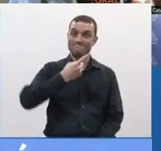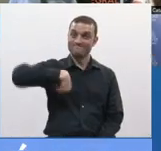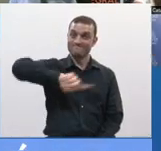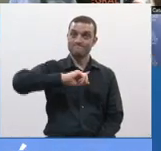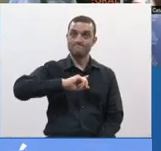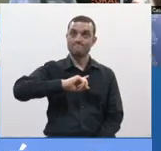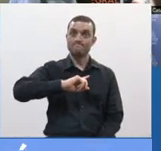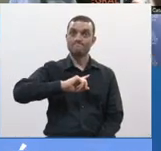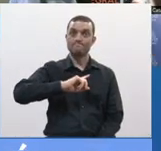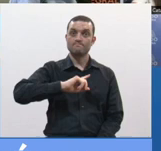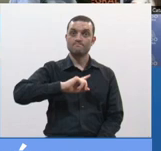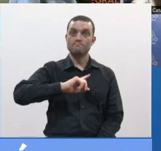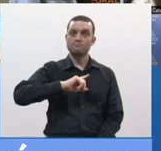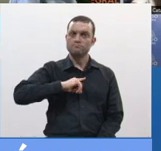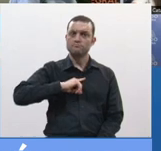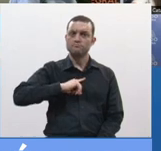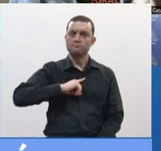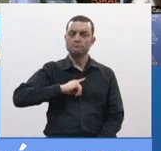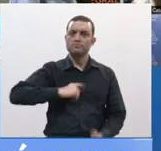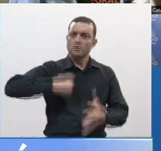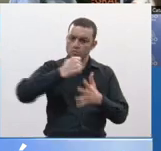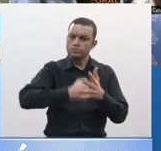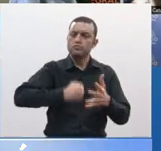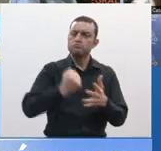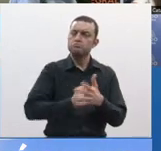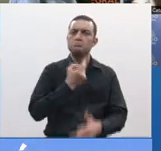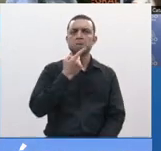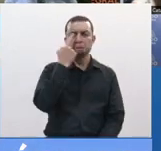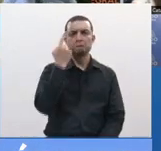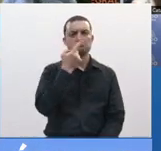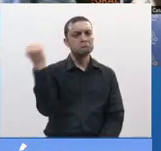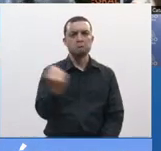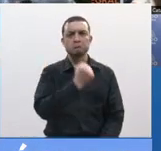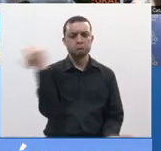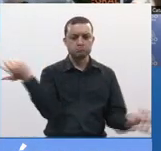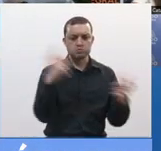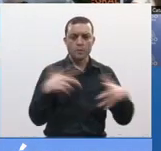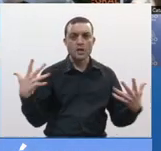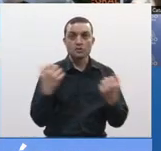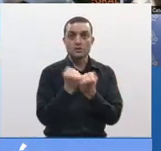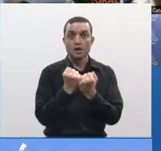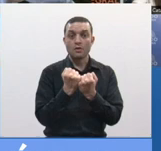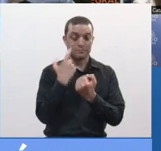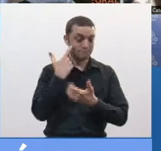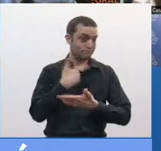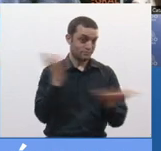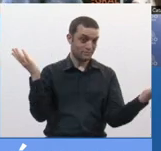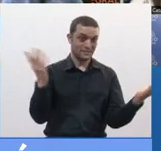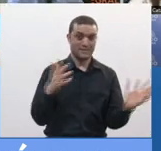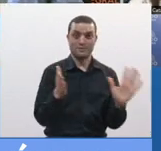nosotros en ese sentido creo que se está llevando una tarea interesante, importante, en la Comisión de Acuerdo, y los resultados están a la